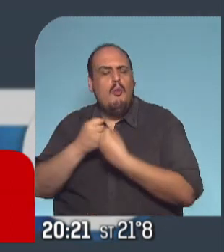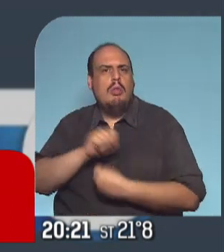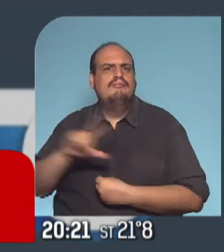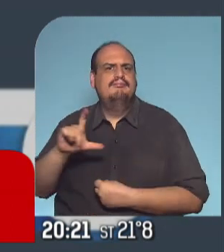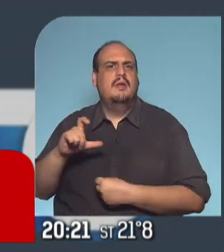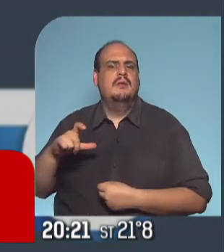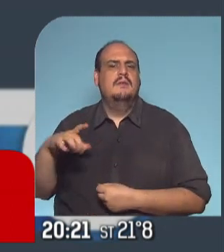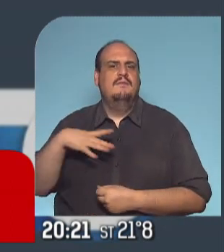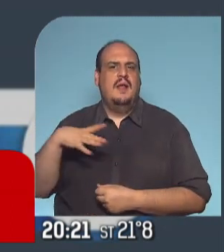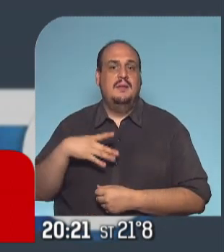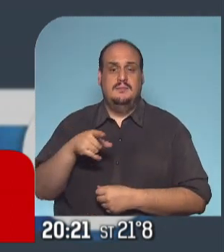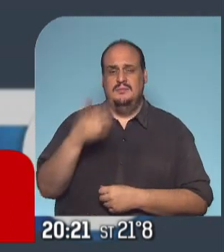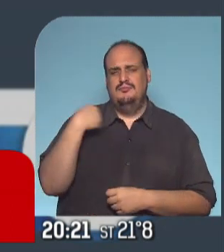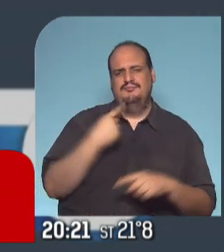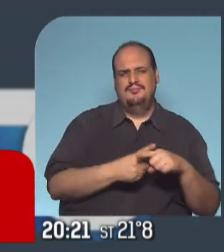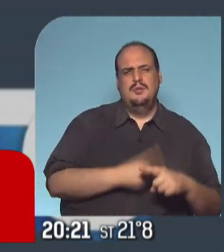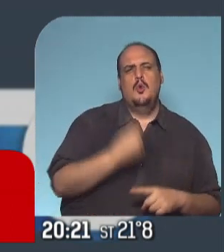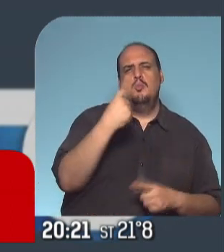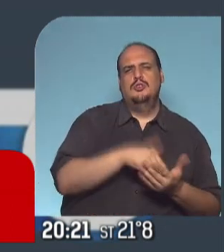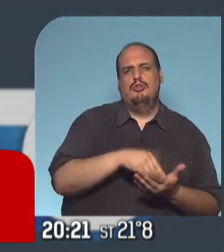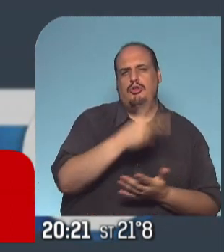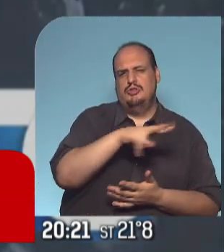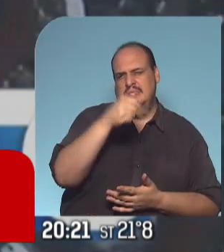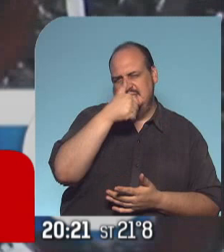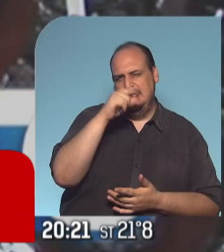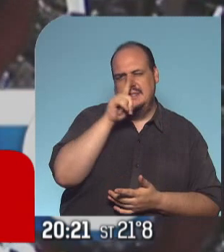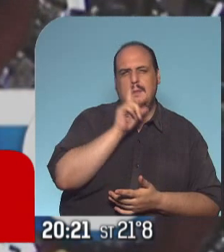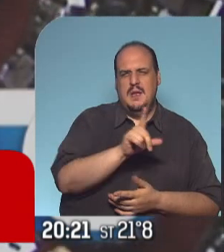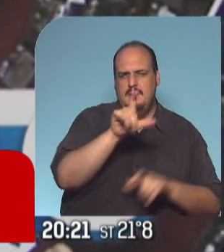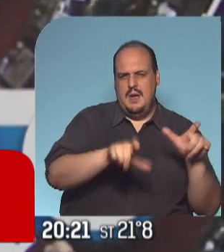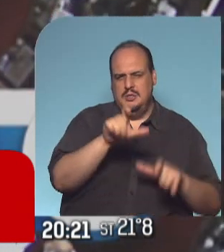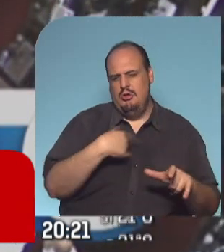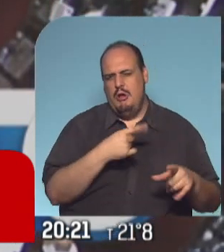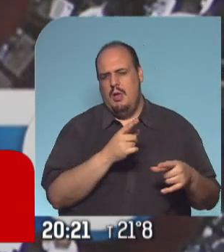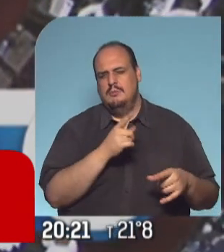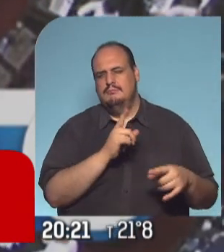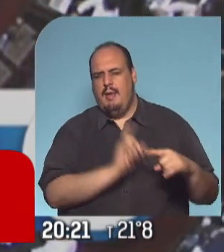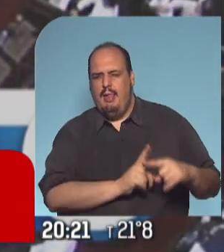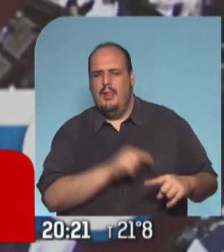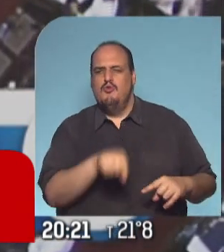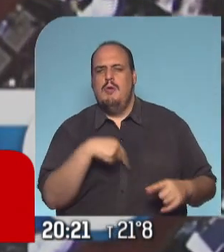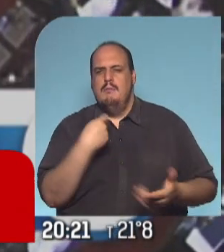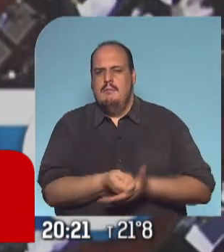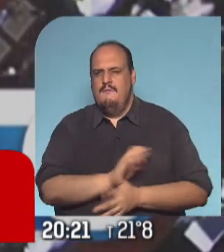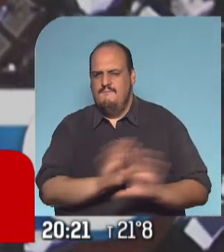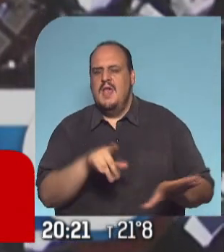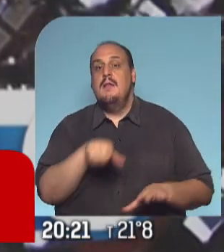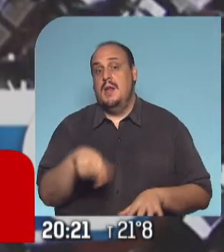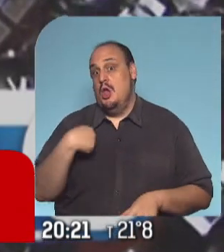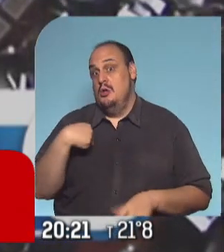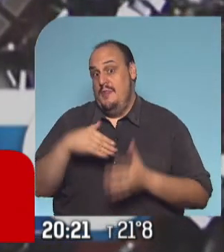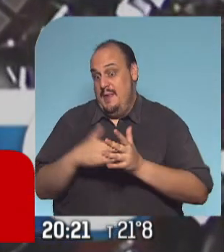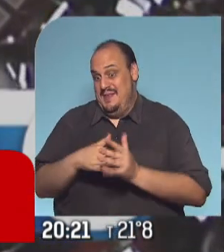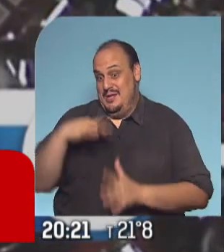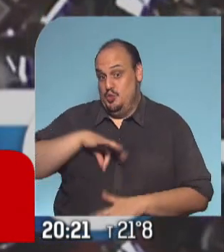hace de 1.267.000 personas que dejarían de pegar es con las condiciones salariales actuales. Tal vez una